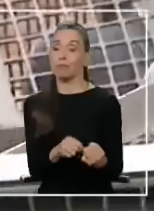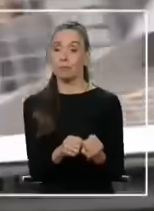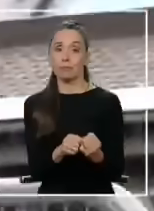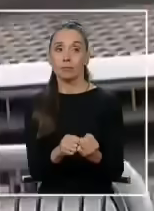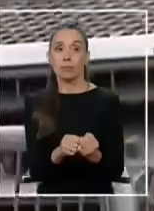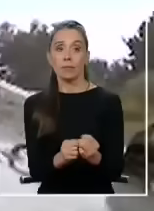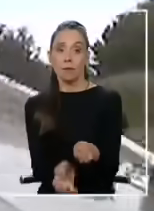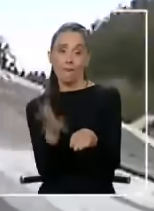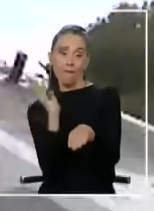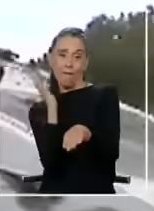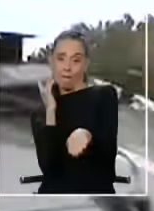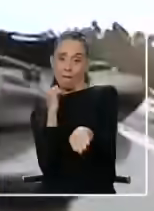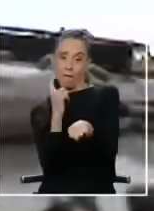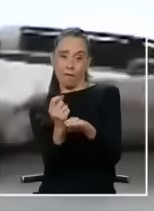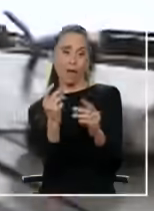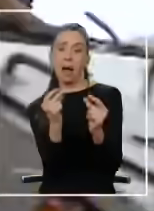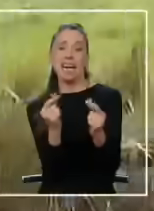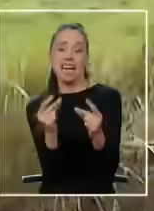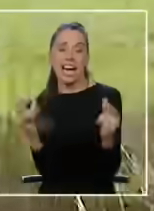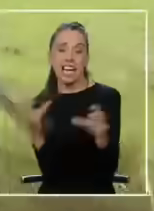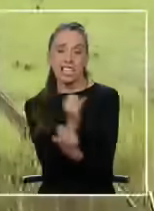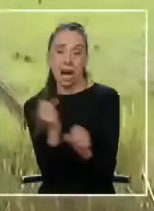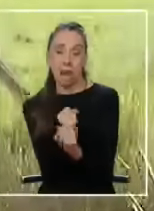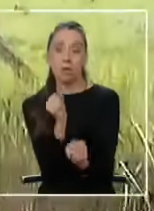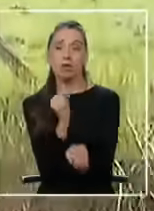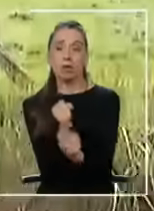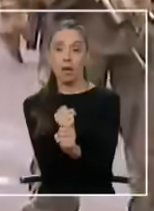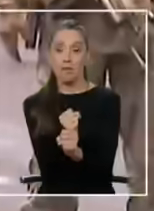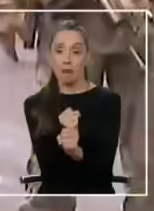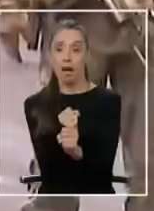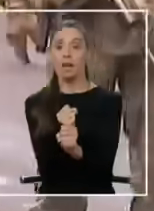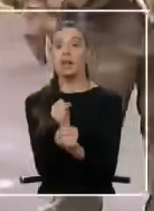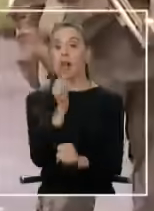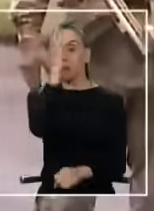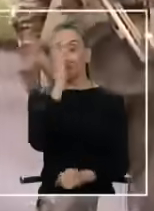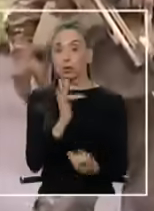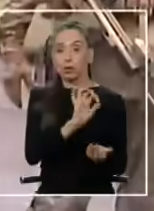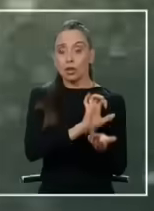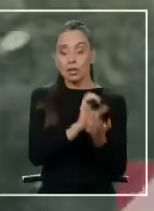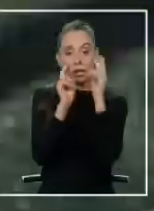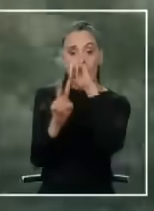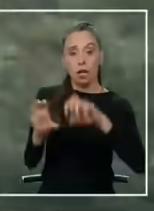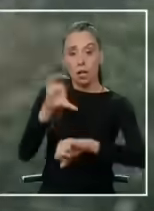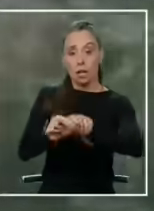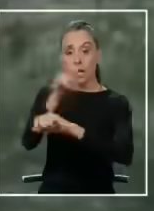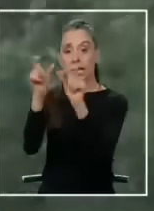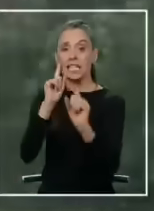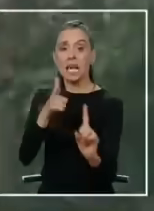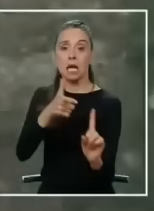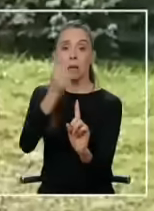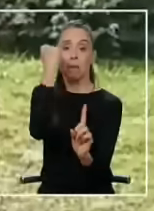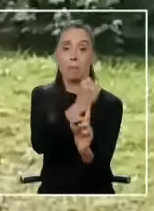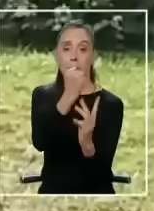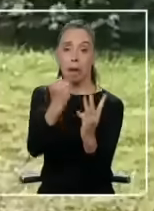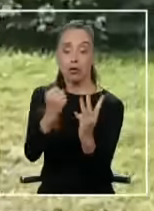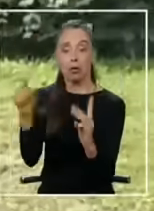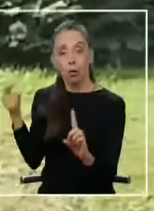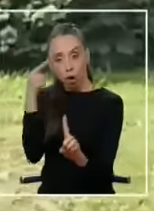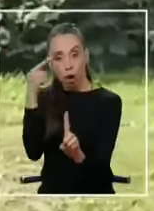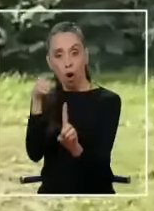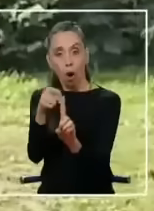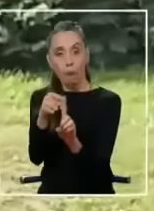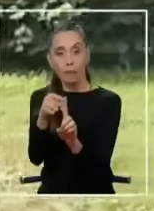A toda velocidad trabaja el Estado para lograr la esperada captura de los criminales que, según la investigación, tendrían por